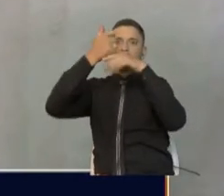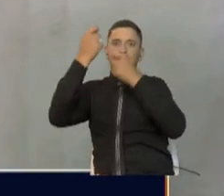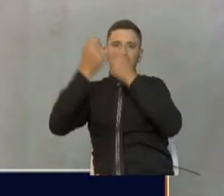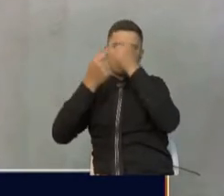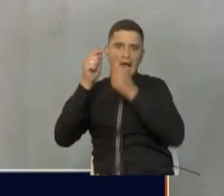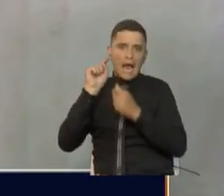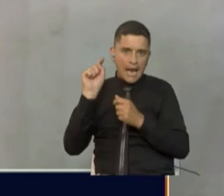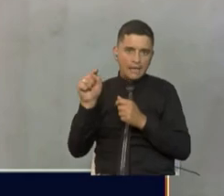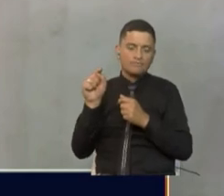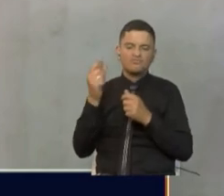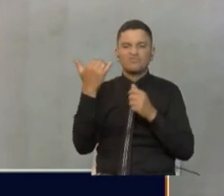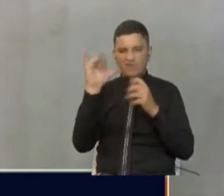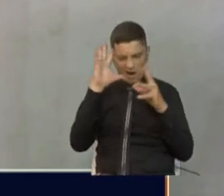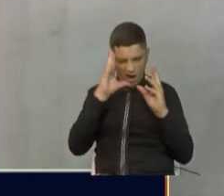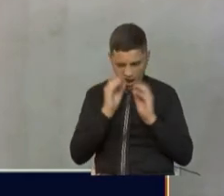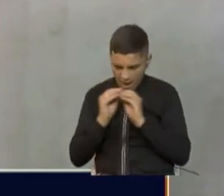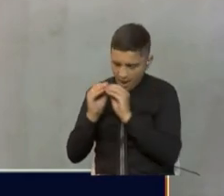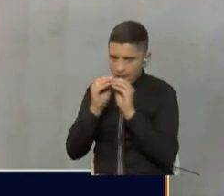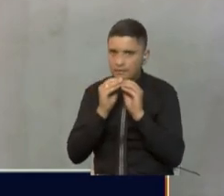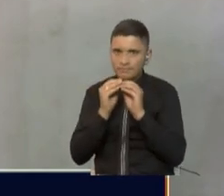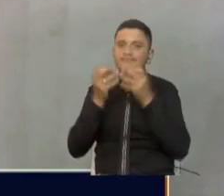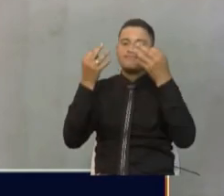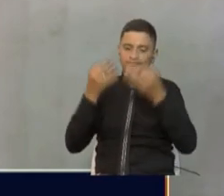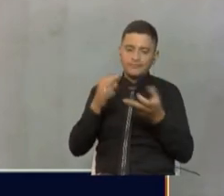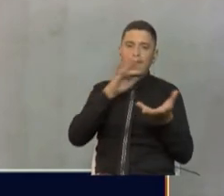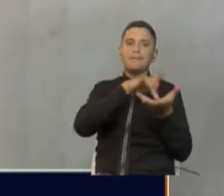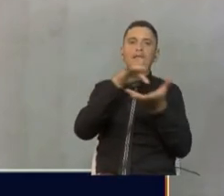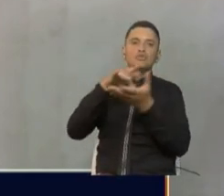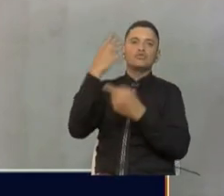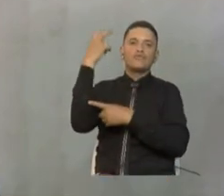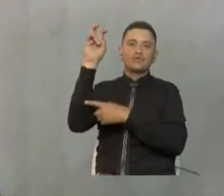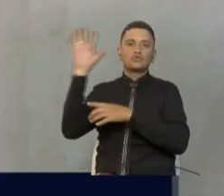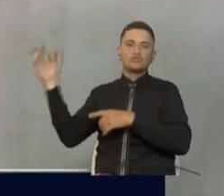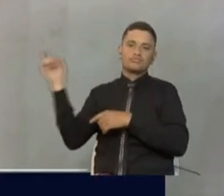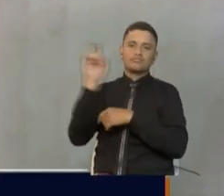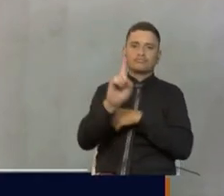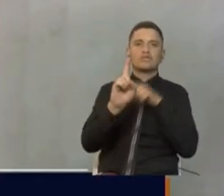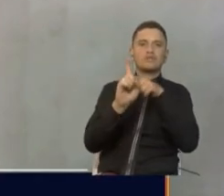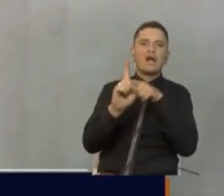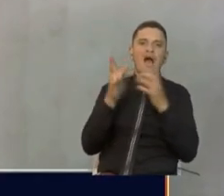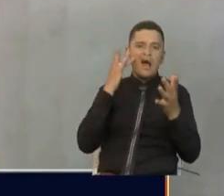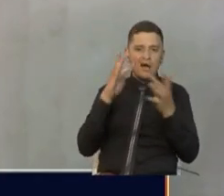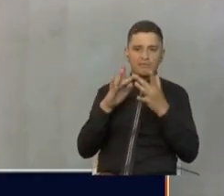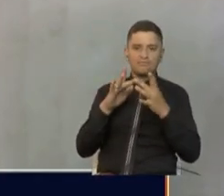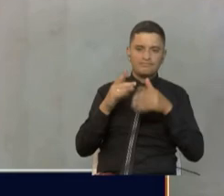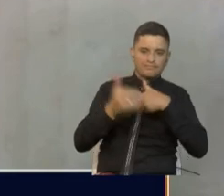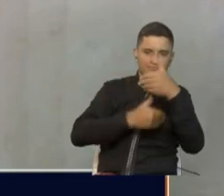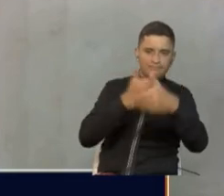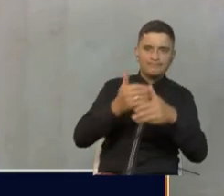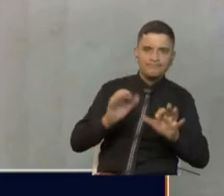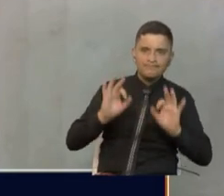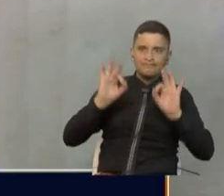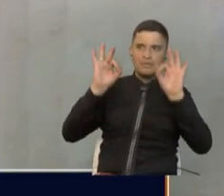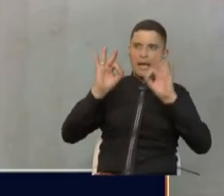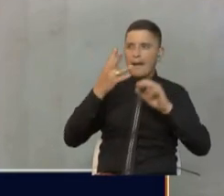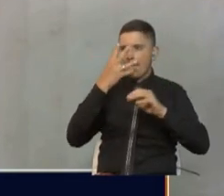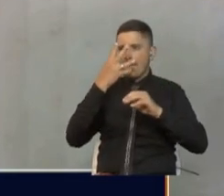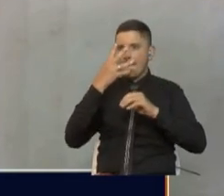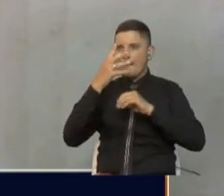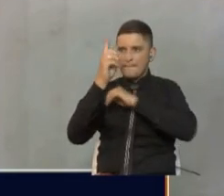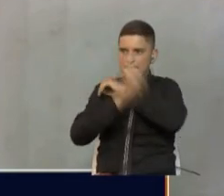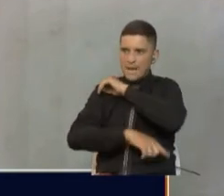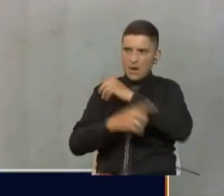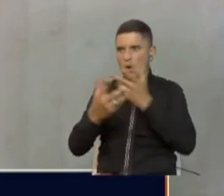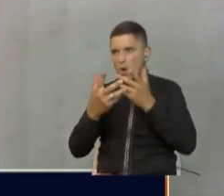definido inclusive la participación de la Fiscalía para efectos de abordar lo que es delito, y